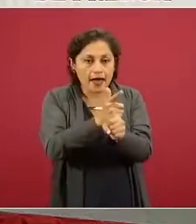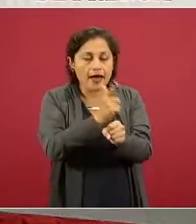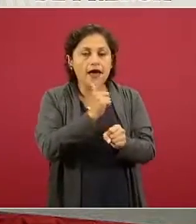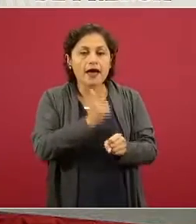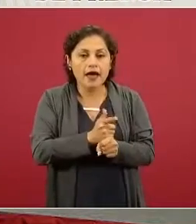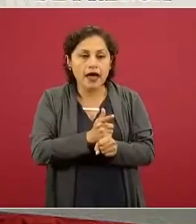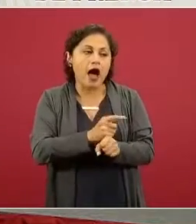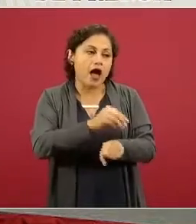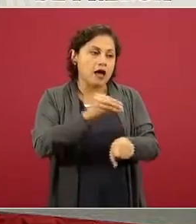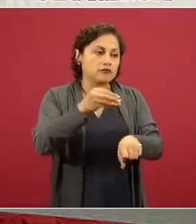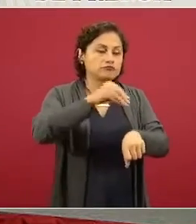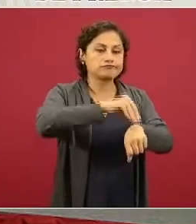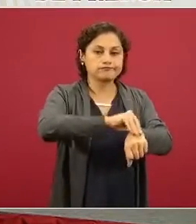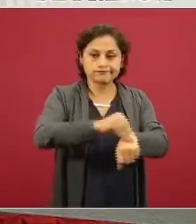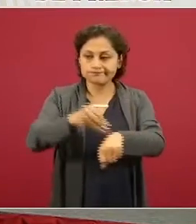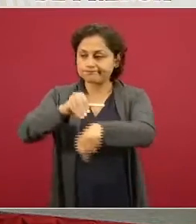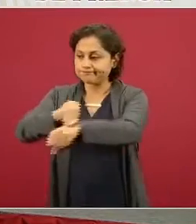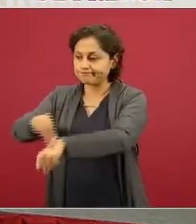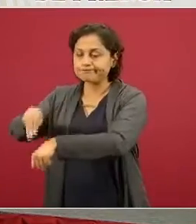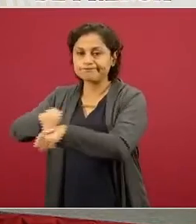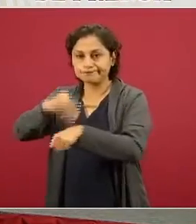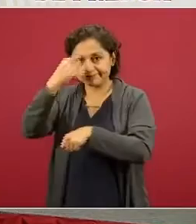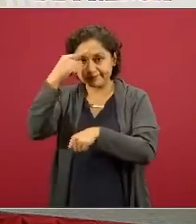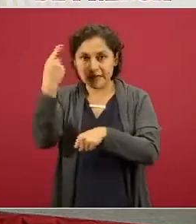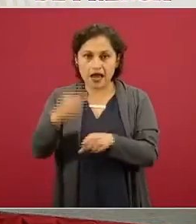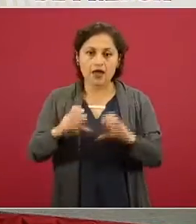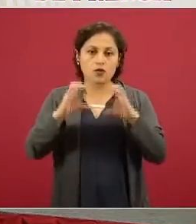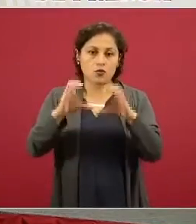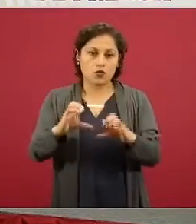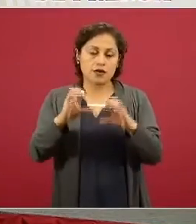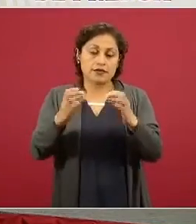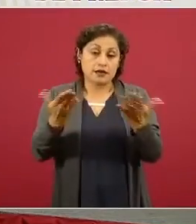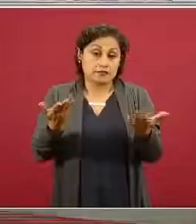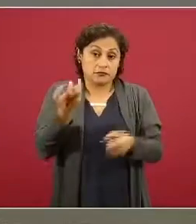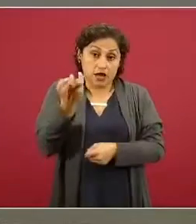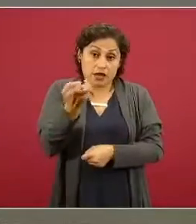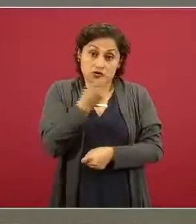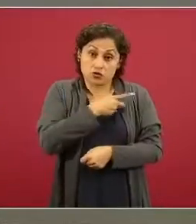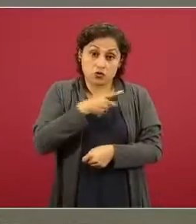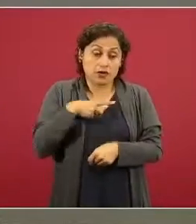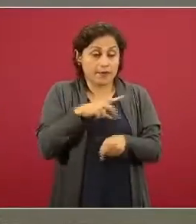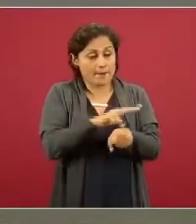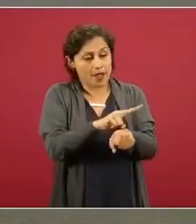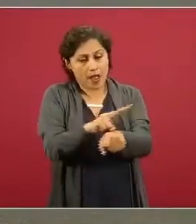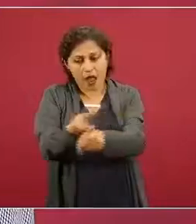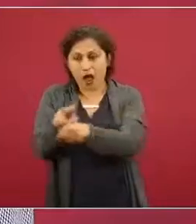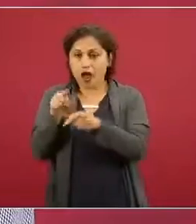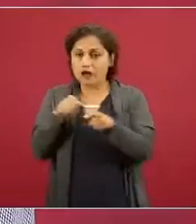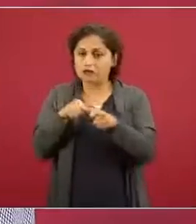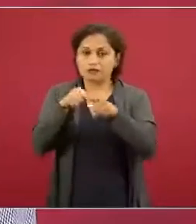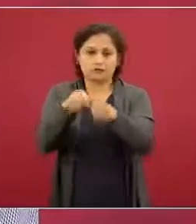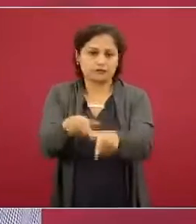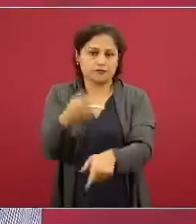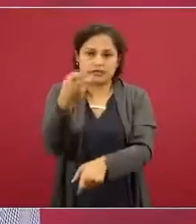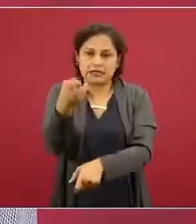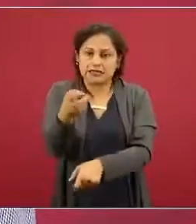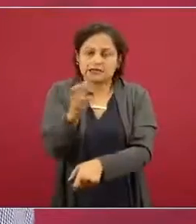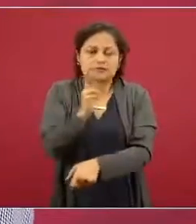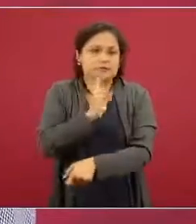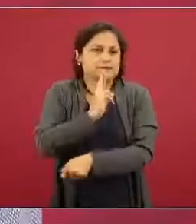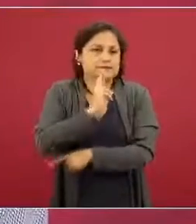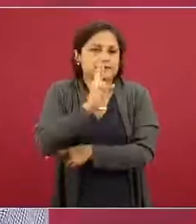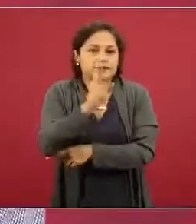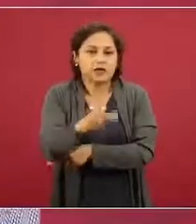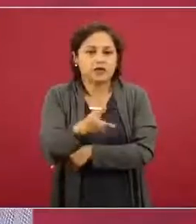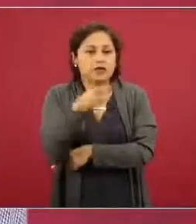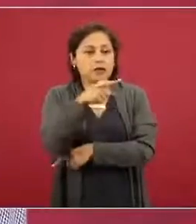la mayor transmisión. Y eso sería lo ideal. Lo ideal es poder tener medidas focalizadas en el momento, en el justo, en el espacio y